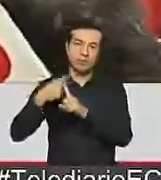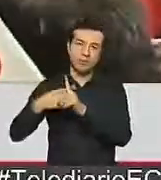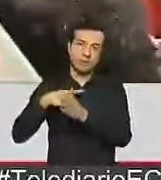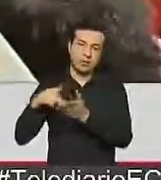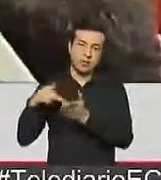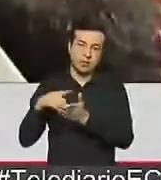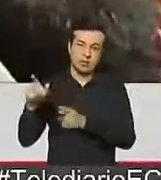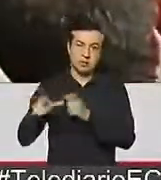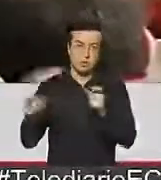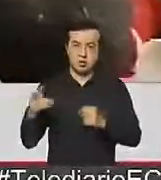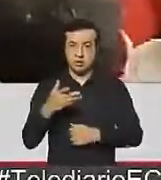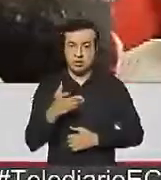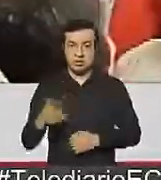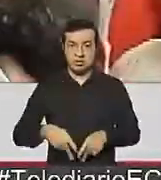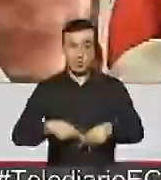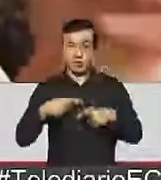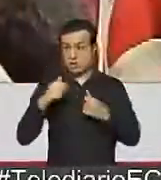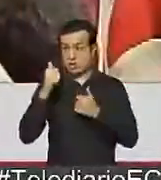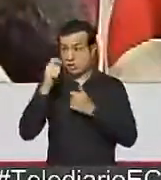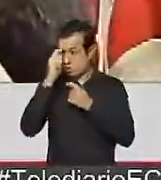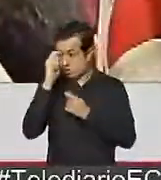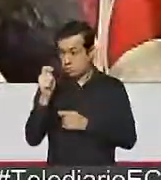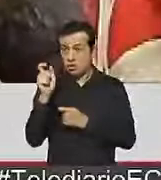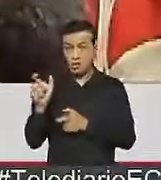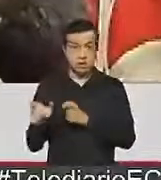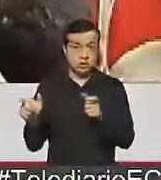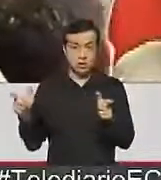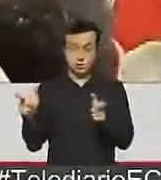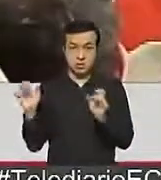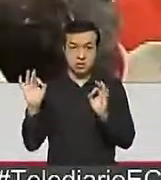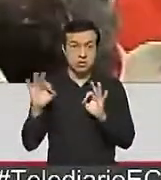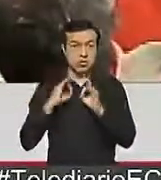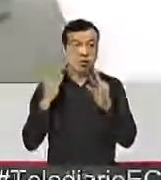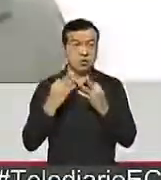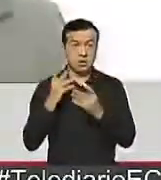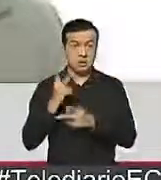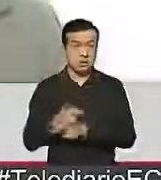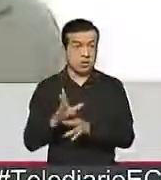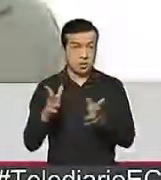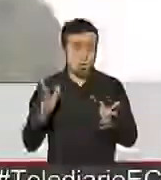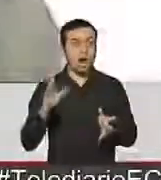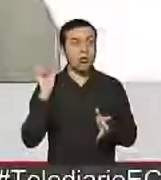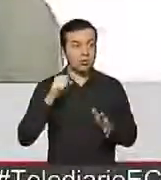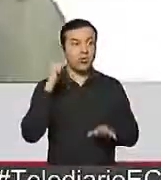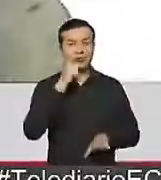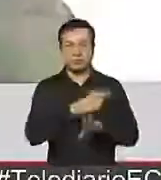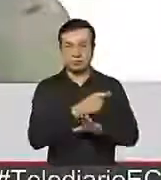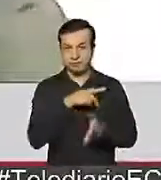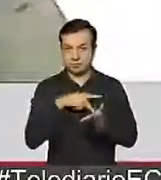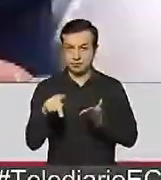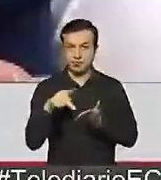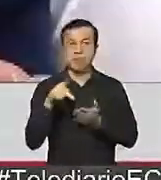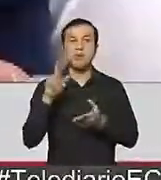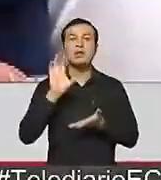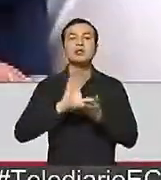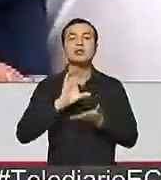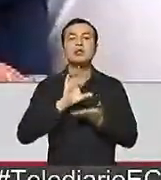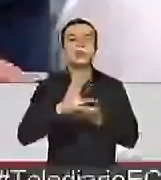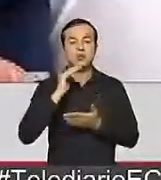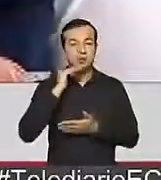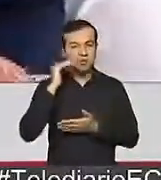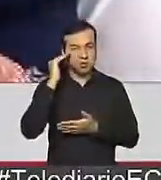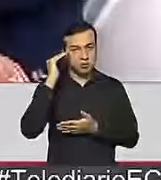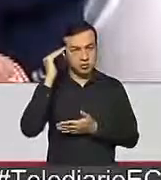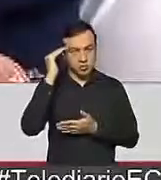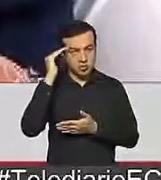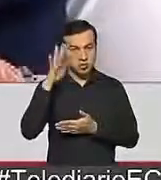encuentren viviendo dignamente o que se encuentran desprotegidos de su familia. A eso se suma la creación de centros gerontológicos y áreas